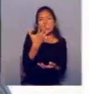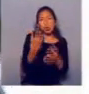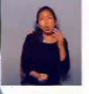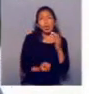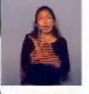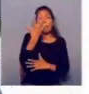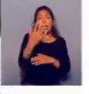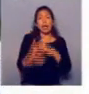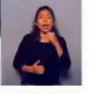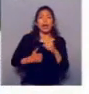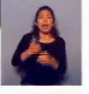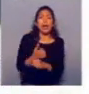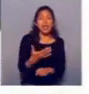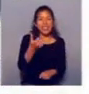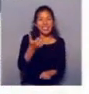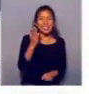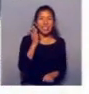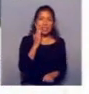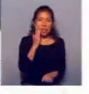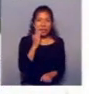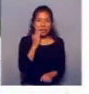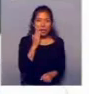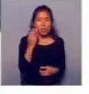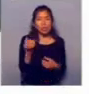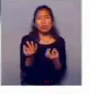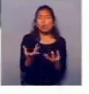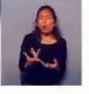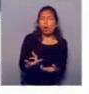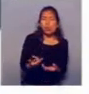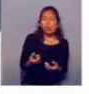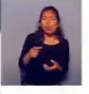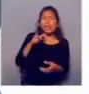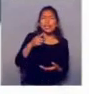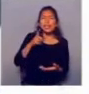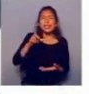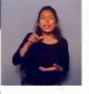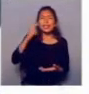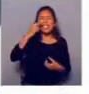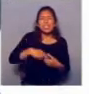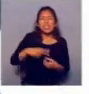¿Cuánto da el litro de diésel acá? 3.72. 3.72 bolivianos. Bolivianos, sí.